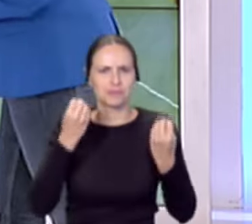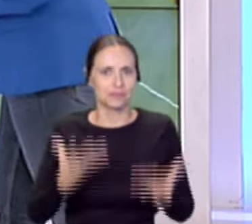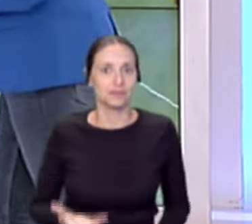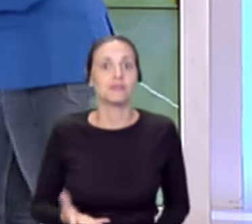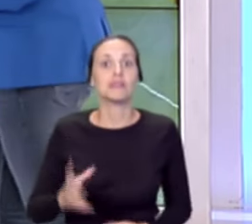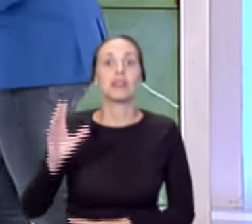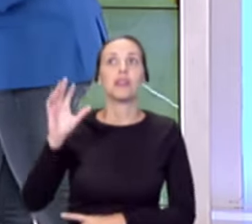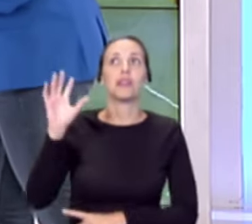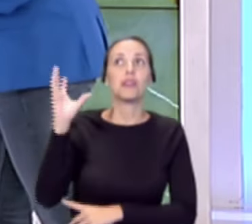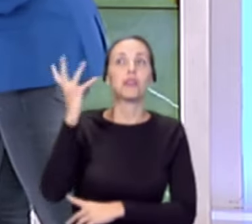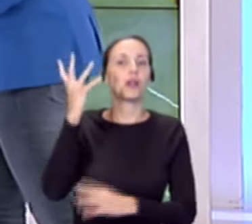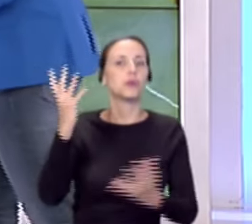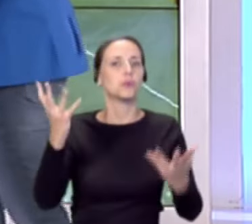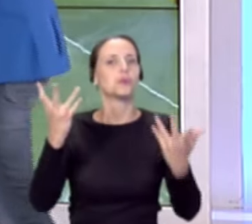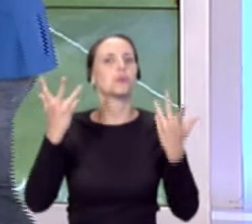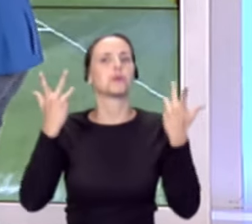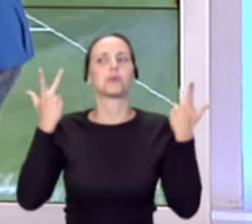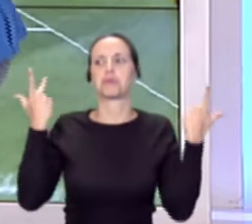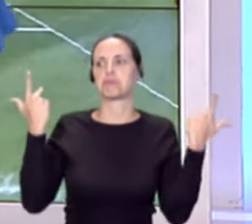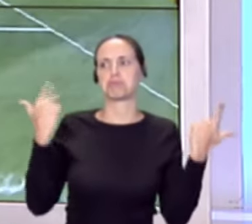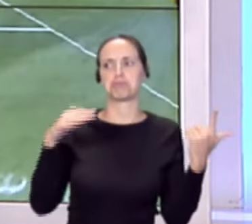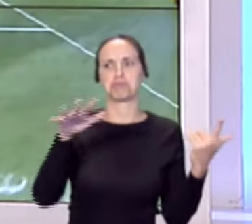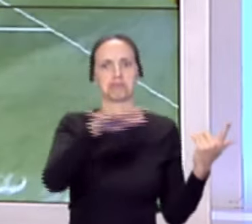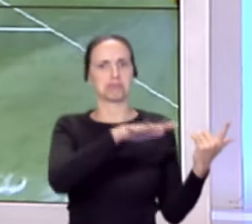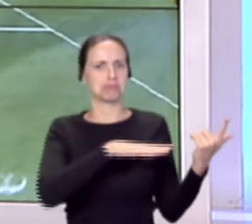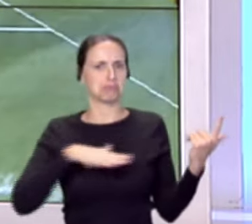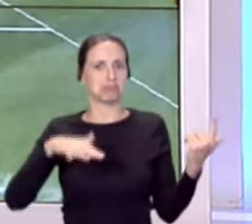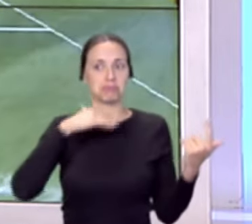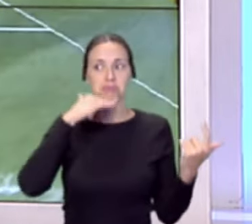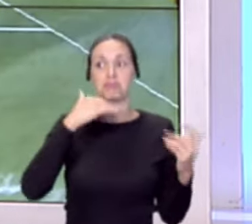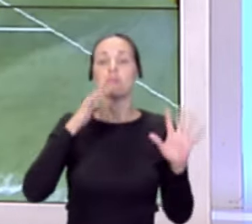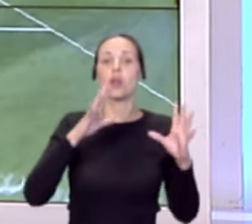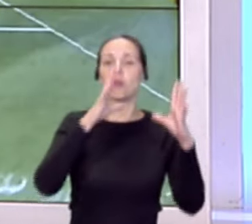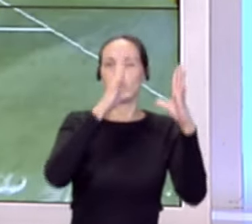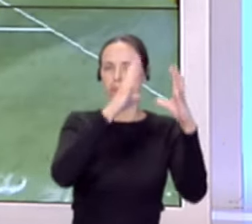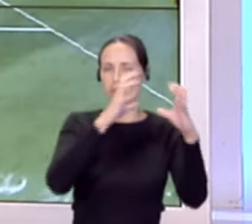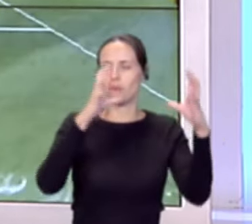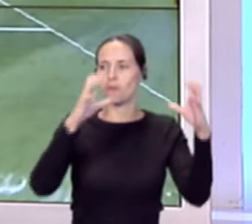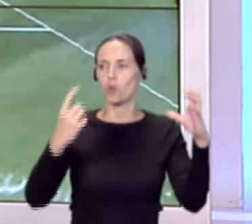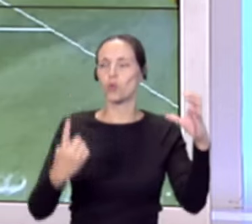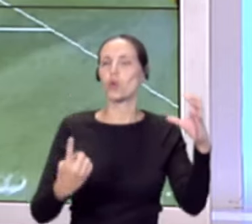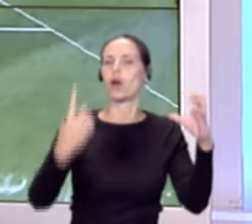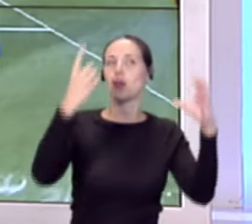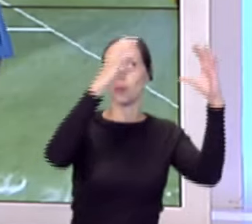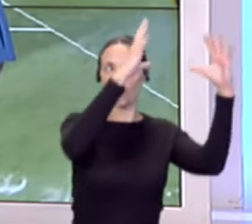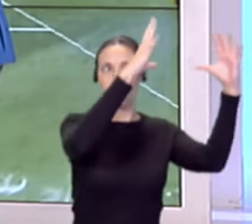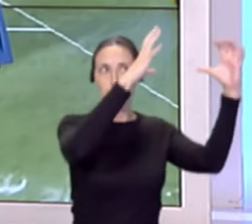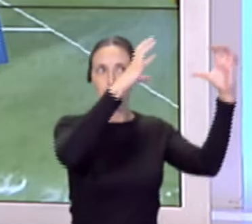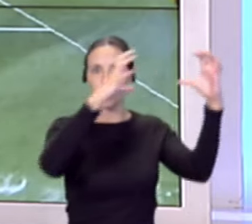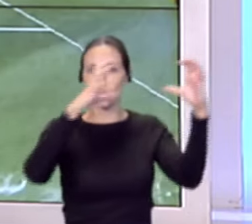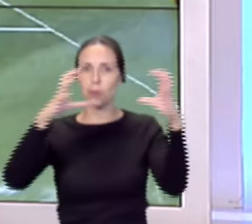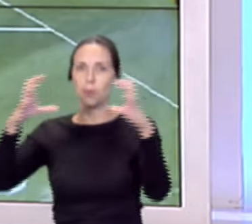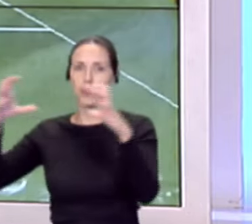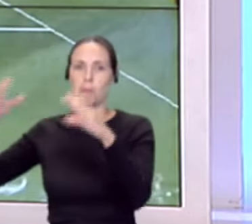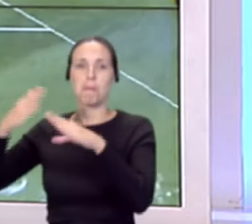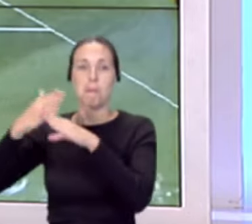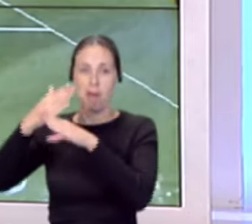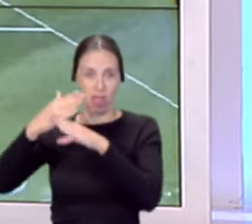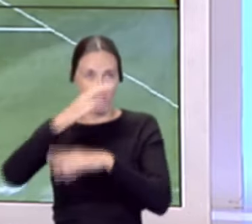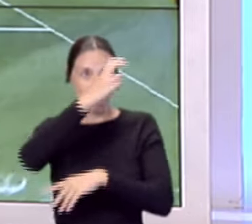prácticamente despejado en el entorno del archipiélago. Ya hay nubes bajas, restos de frente cruzando la zona de Madeira y lentamente